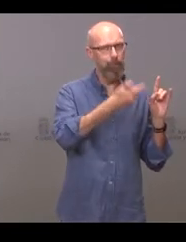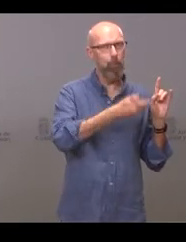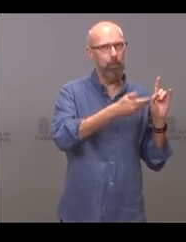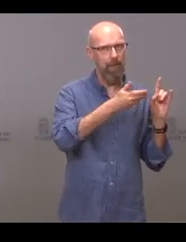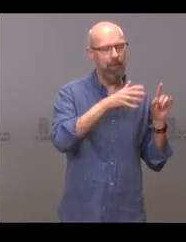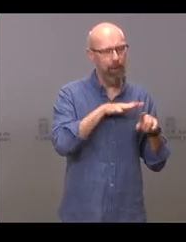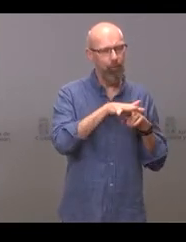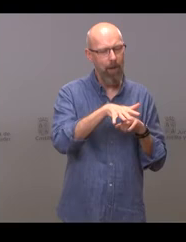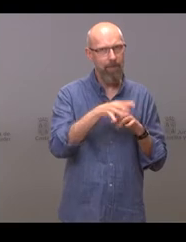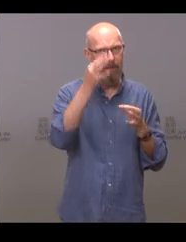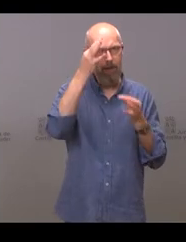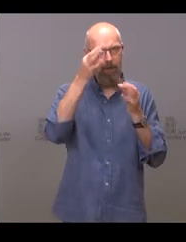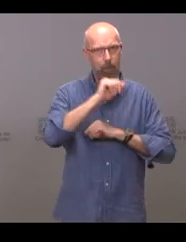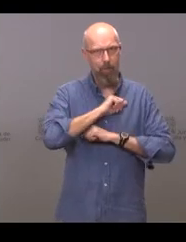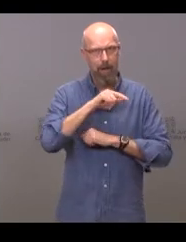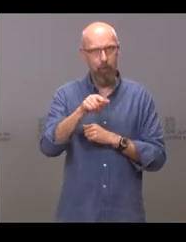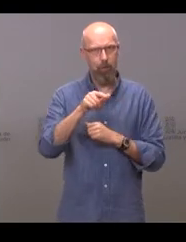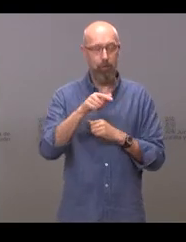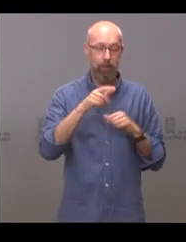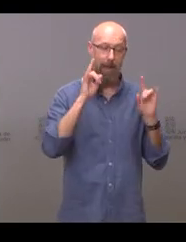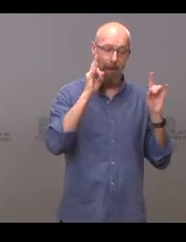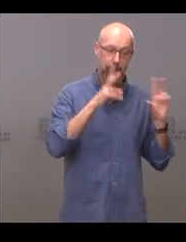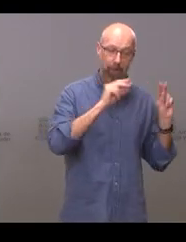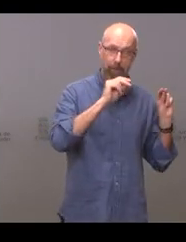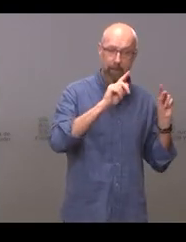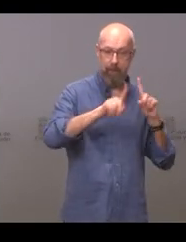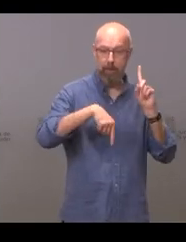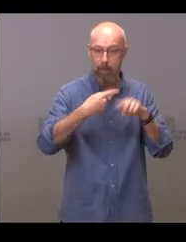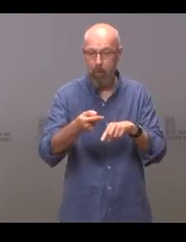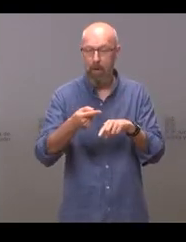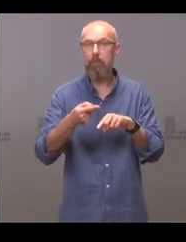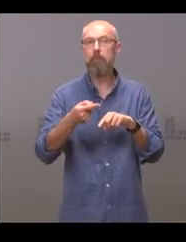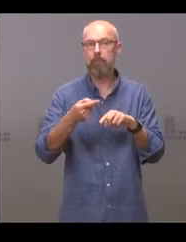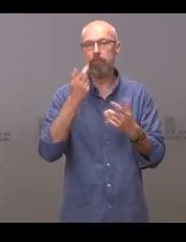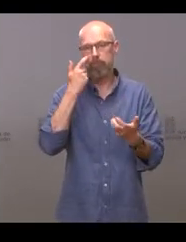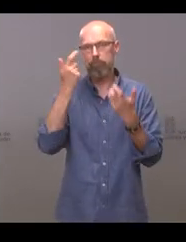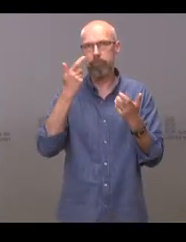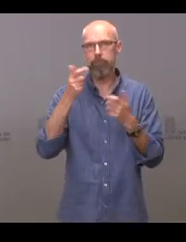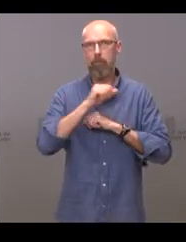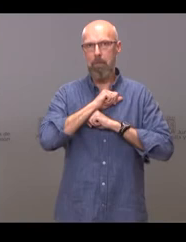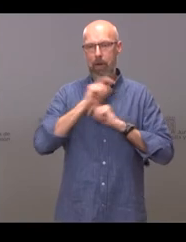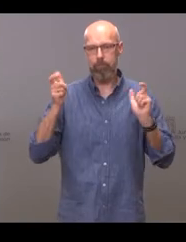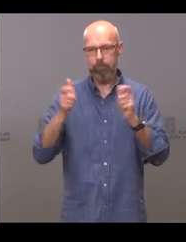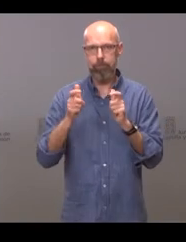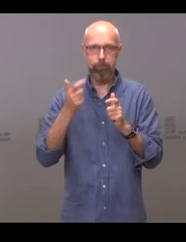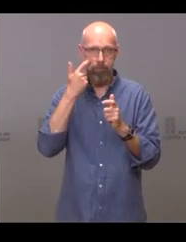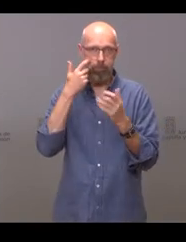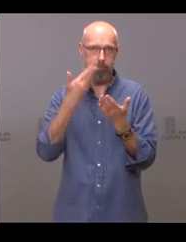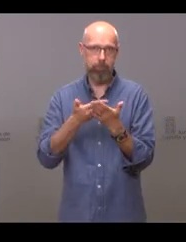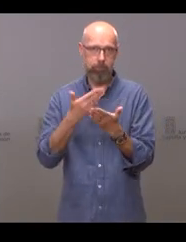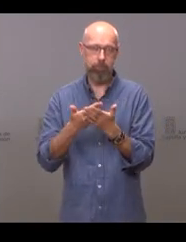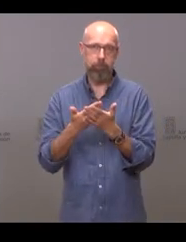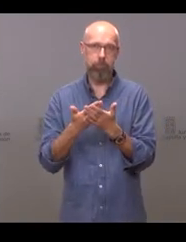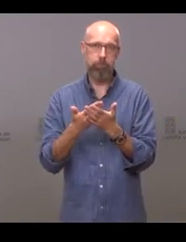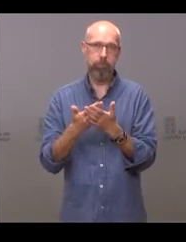de que acabara el estado de alarma perdón ha sido muy importante a la hora de este repunte aparte de esos de los máximos históricos que ha dicho